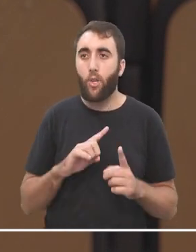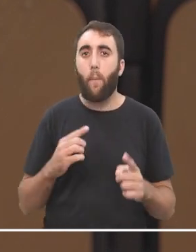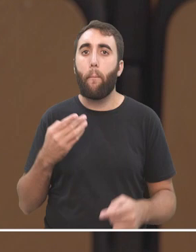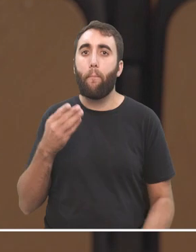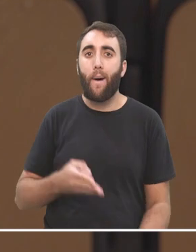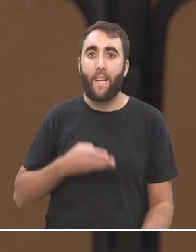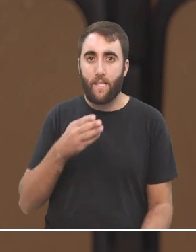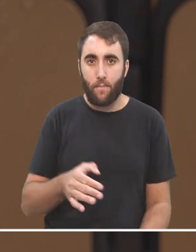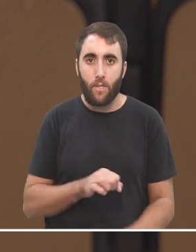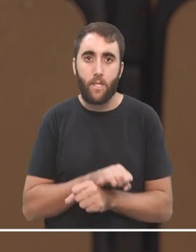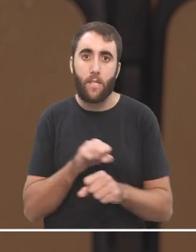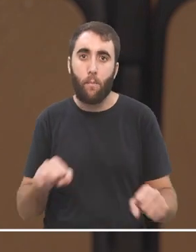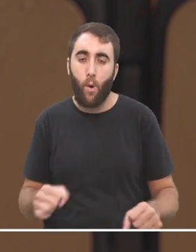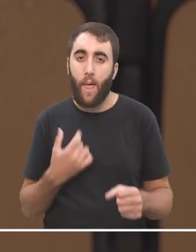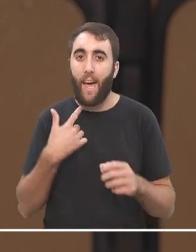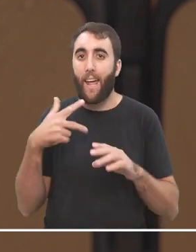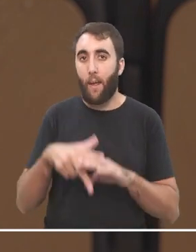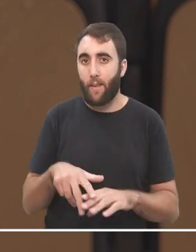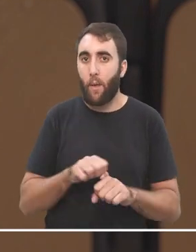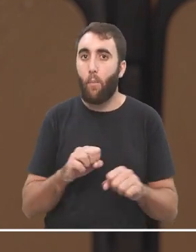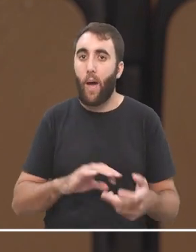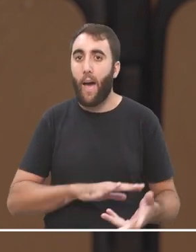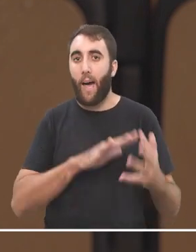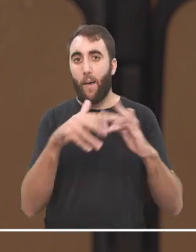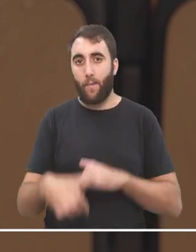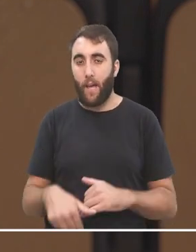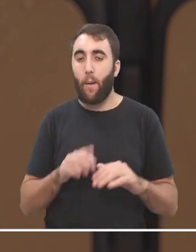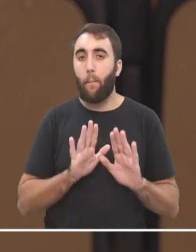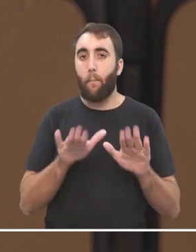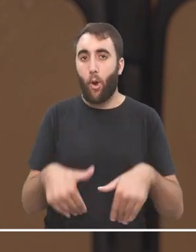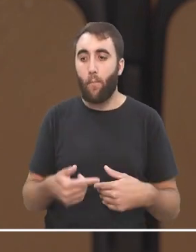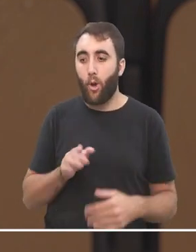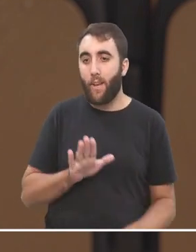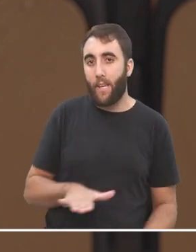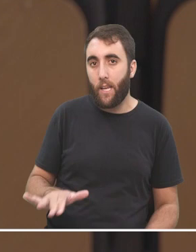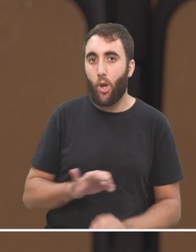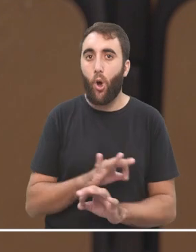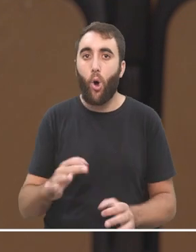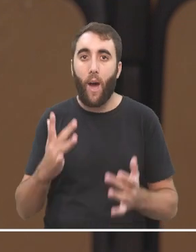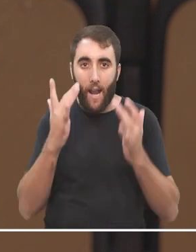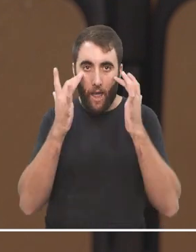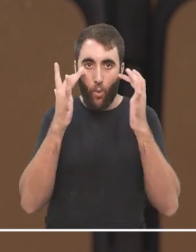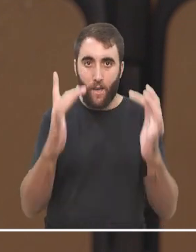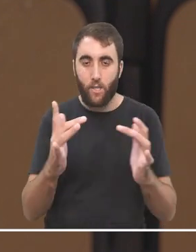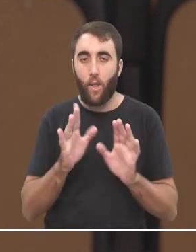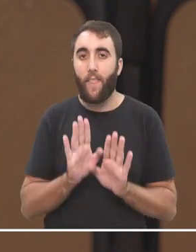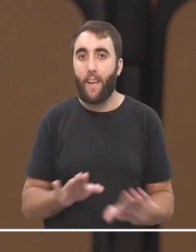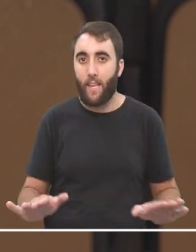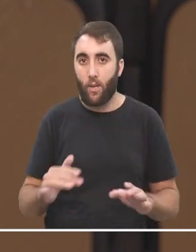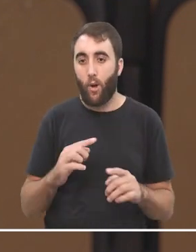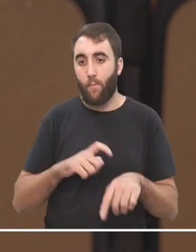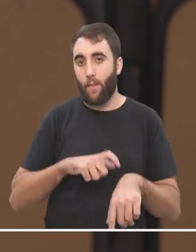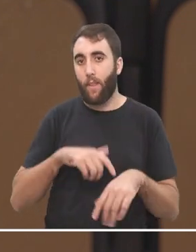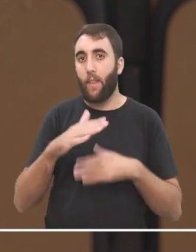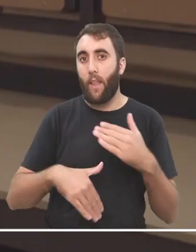sentido de que sean herramientas que se puedan adaptar al propio niño o a la educación del niño a lo largo de